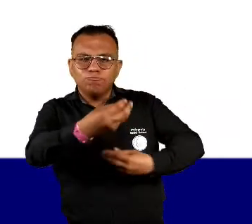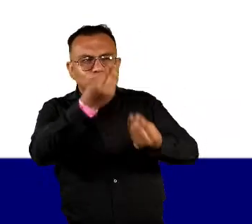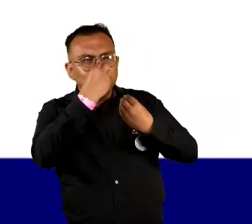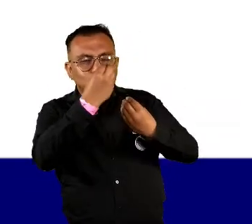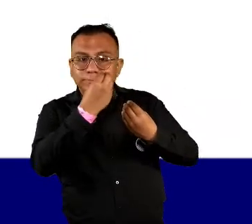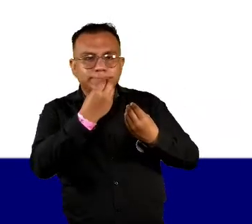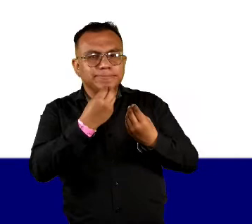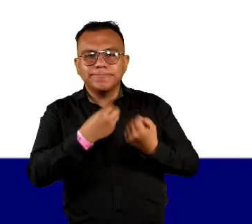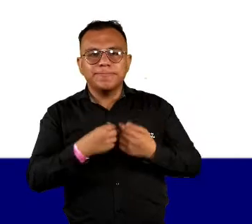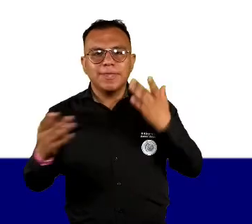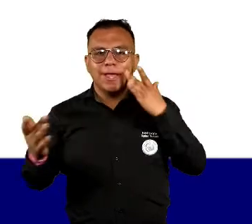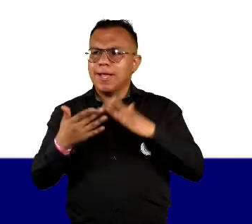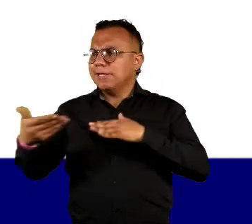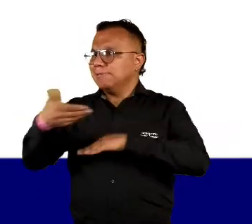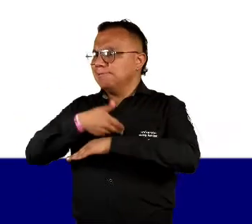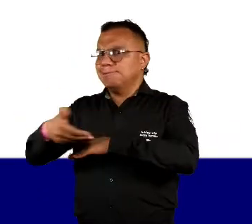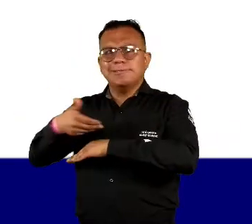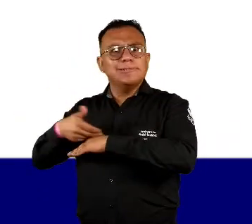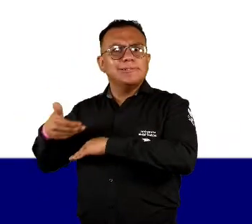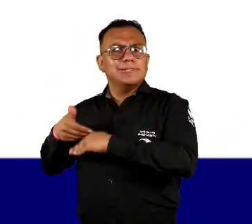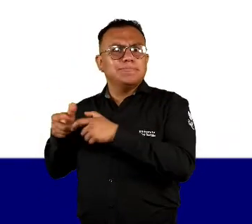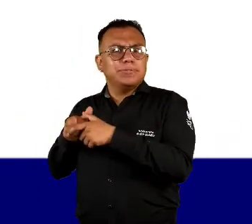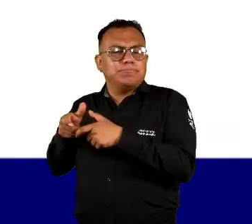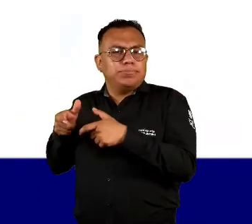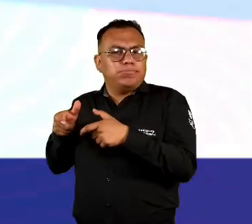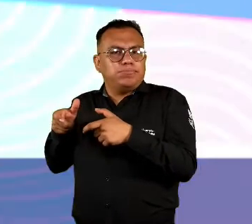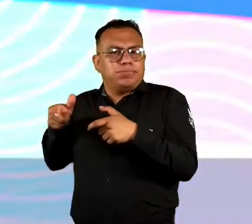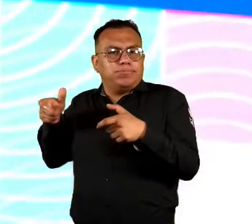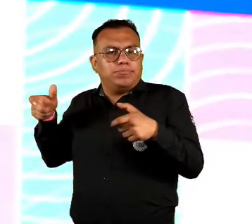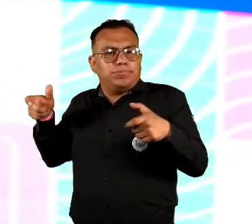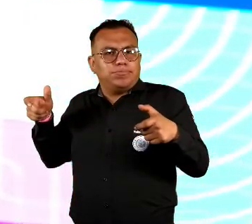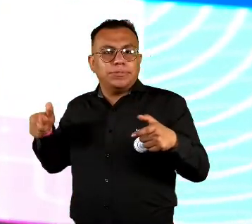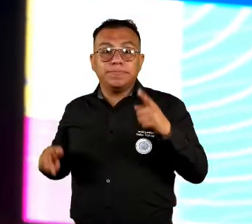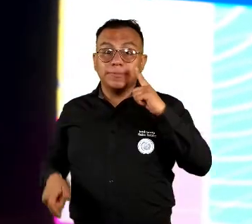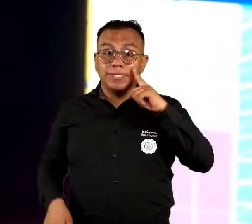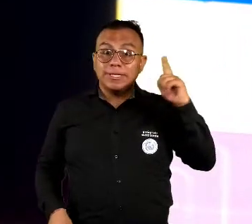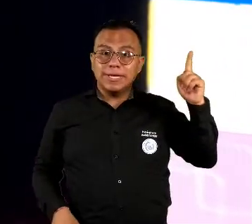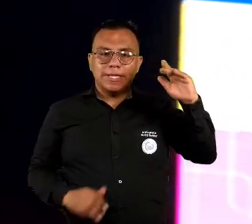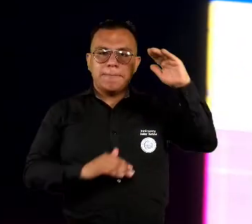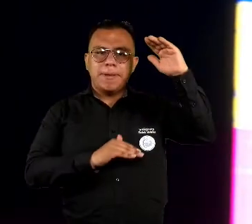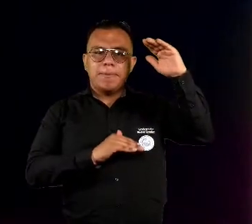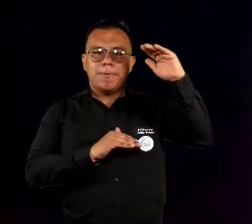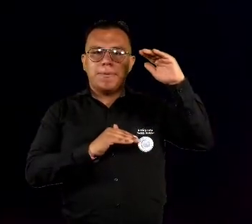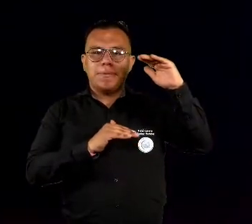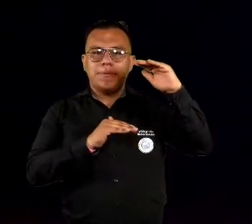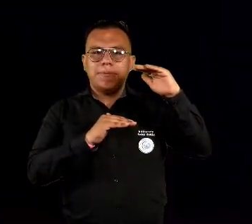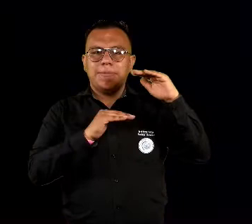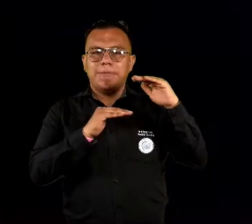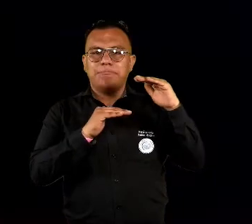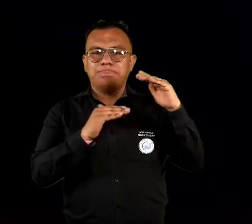atender a la demanda creciente que hace bajar esta gran cantidad de inversiones